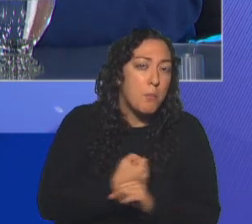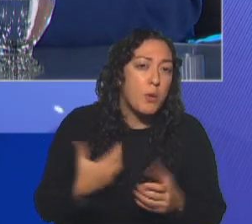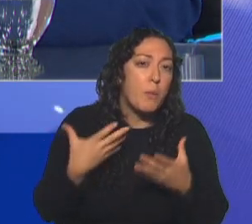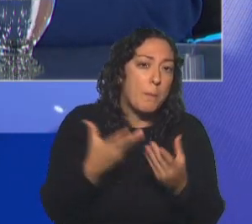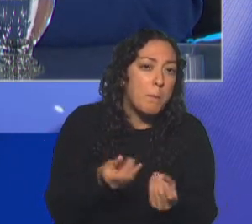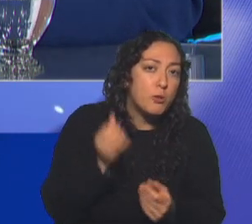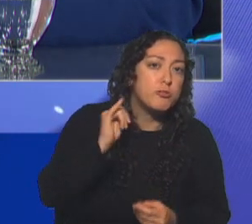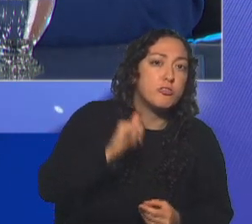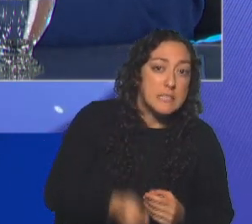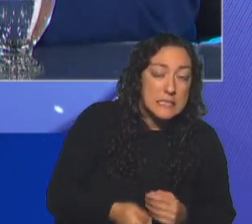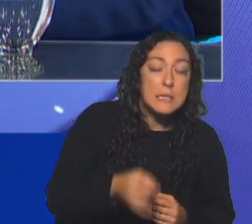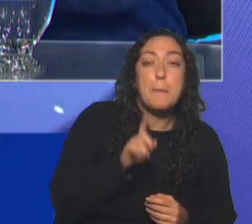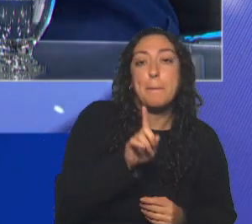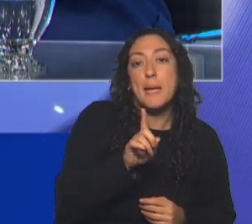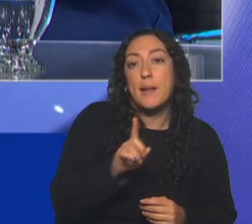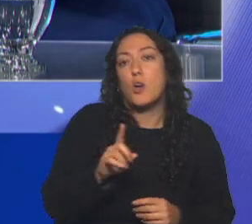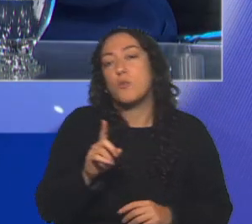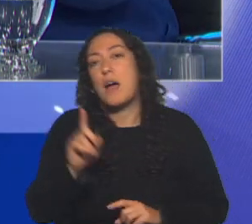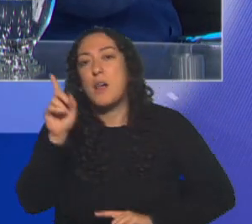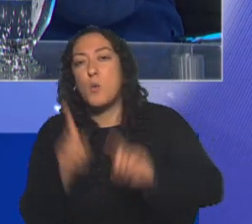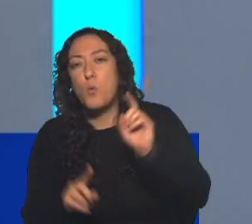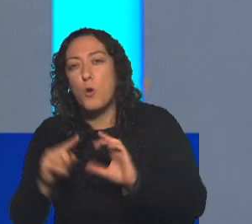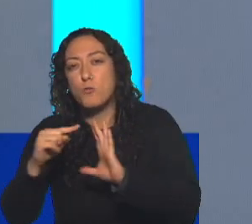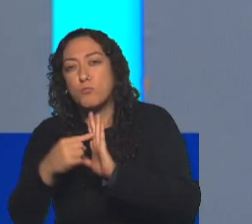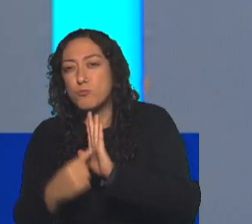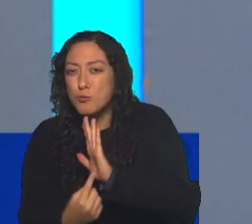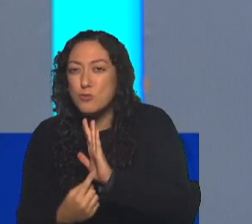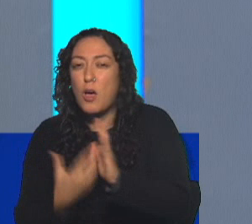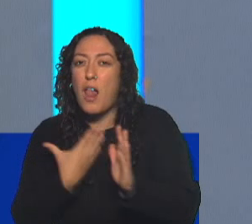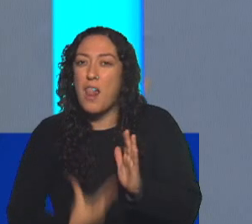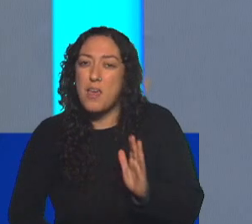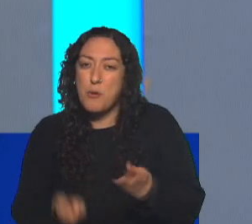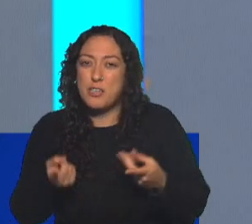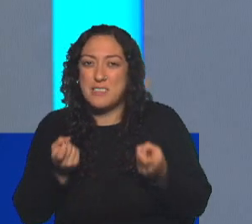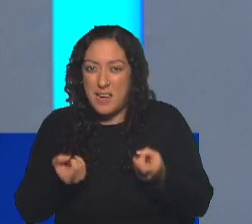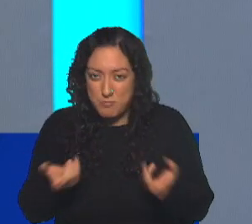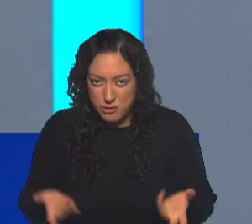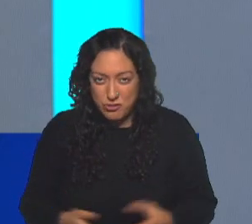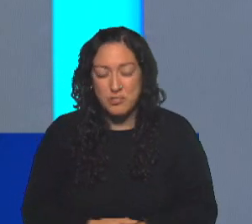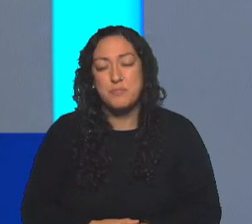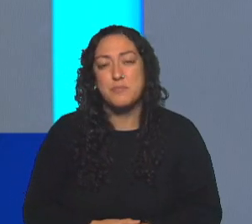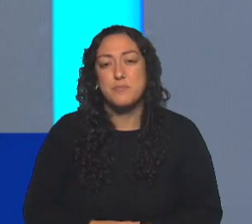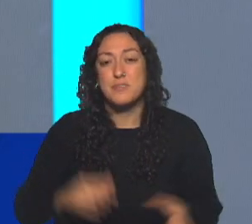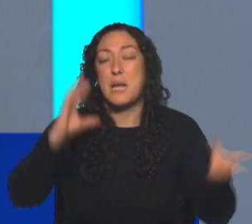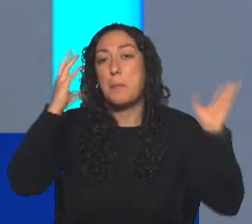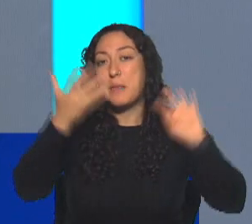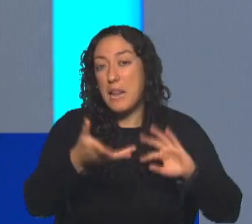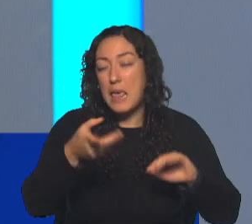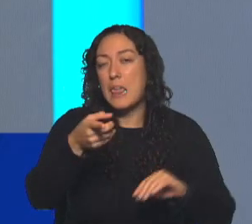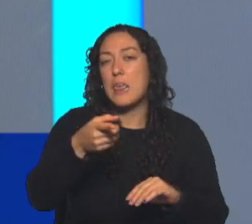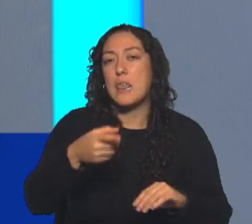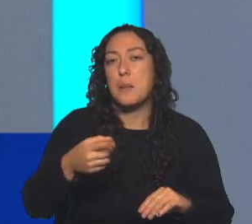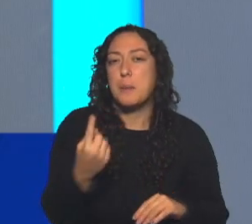también necesitamos algún alivio, porque además el presidente Javier Milei, en su discurso del 1